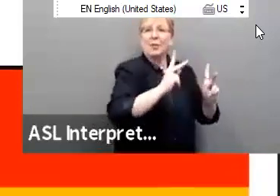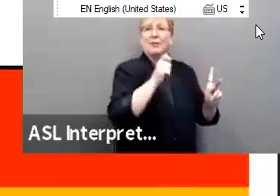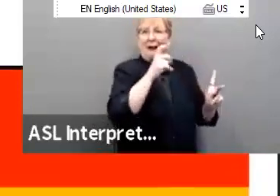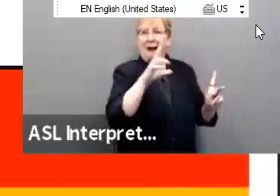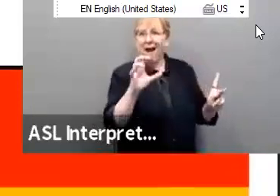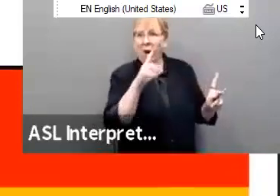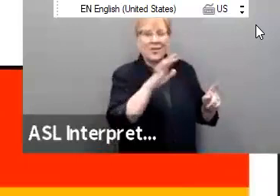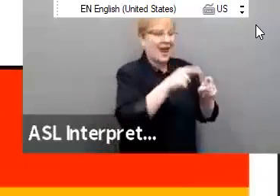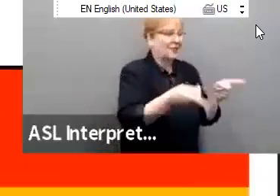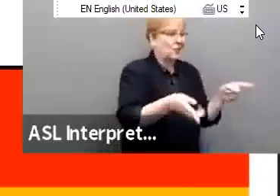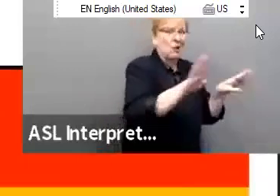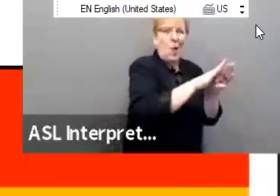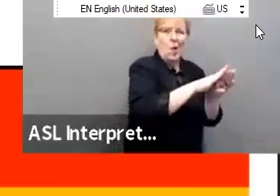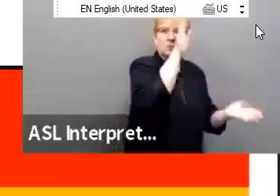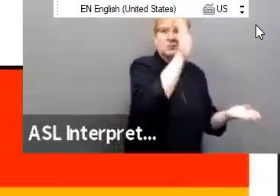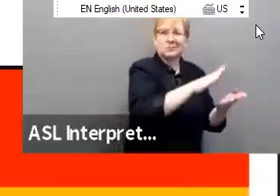de contingencia 1,